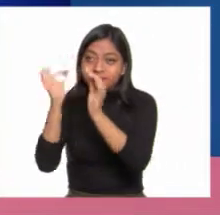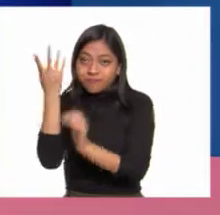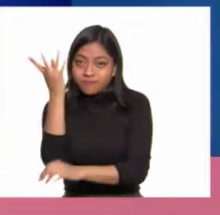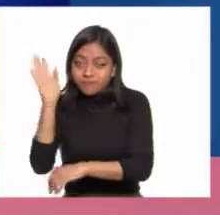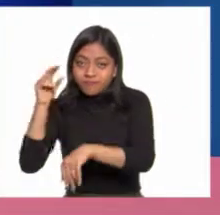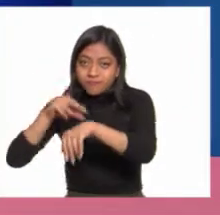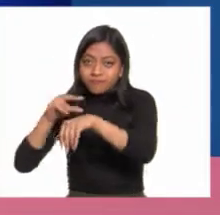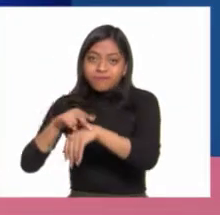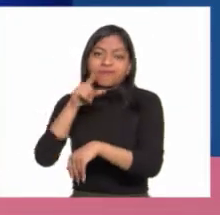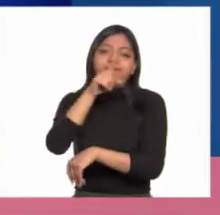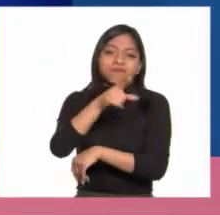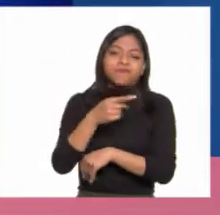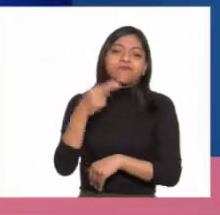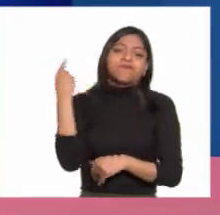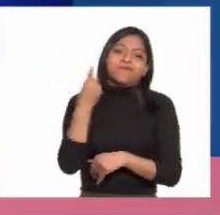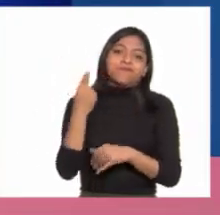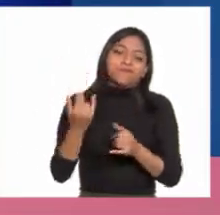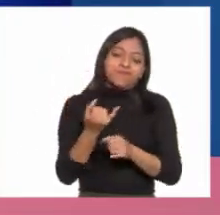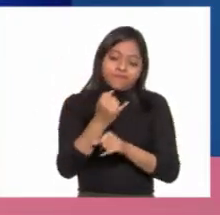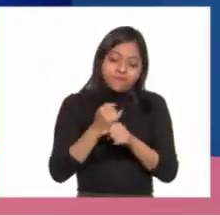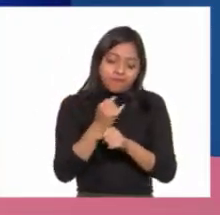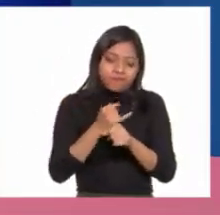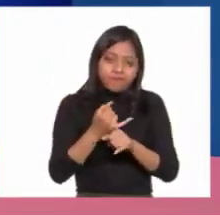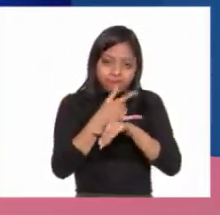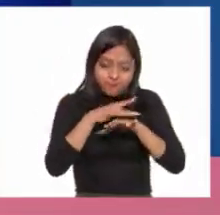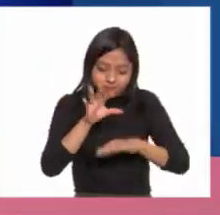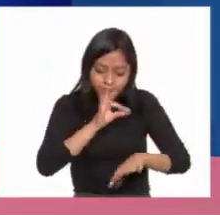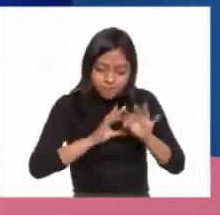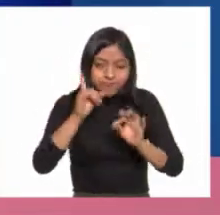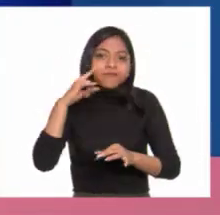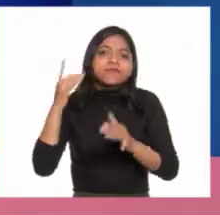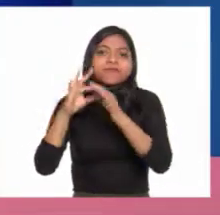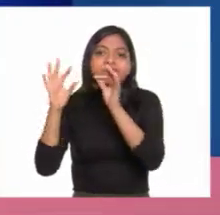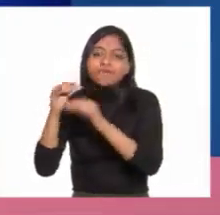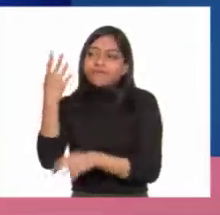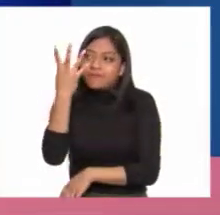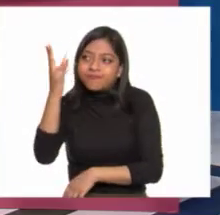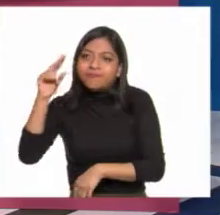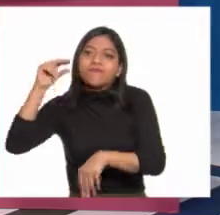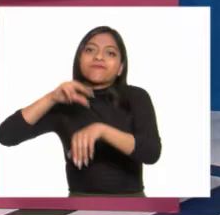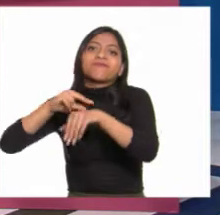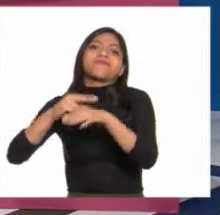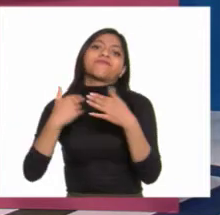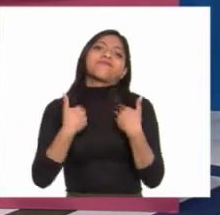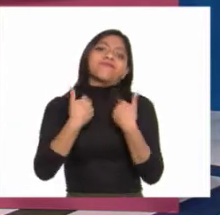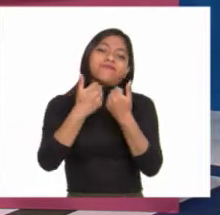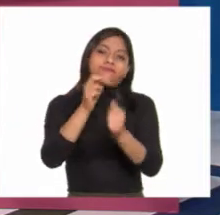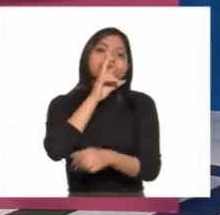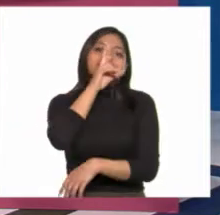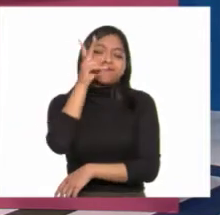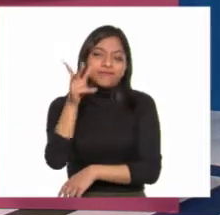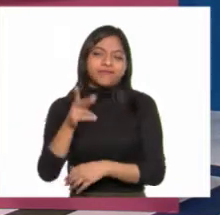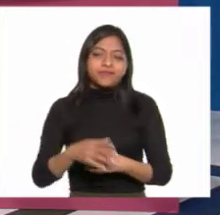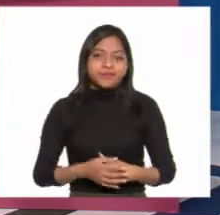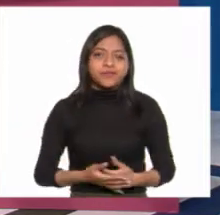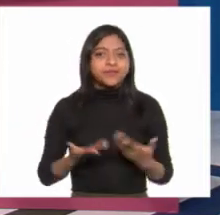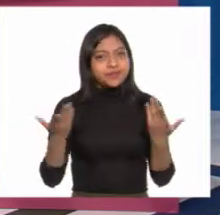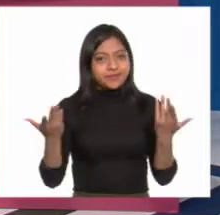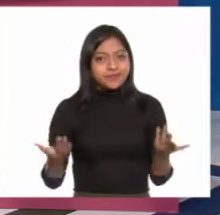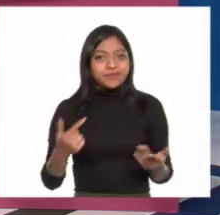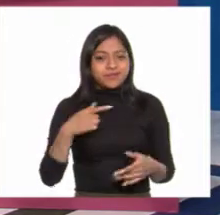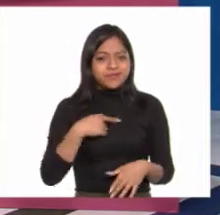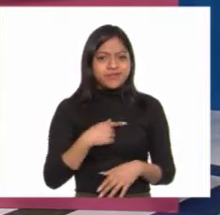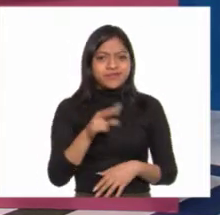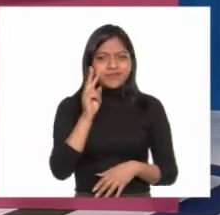algunos nombres de la imagen, que seguramente los estudiantes de medicina podrán entender perfectamente. Porque para